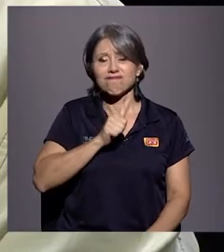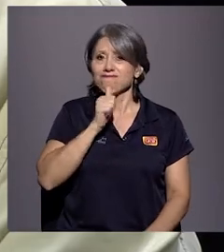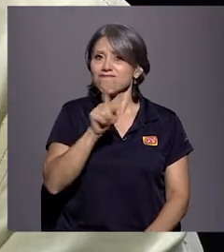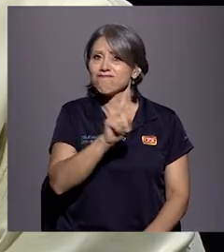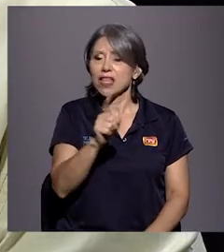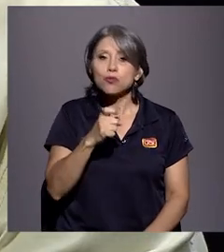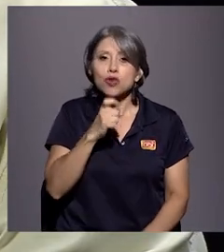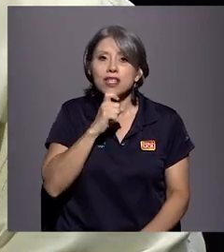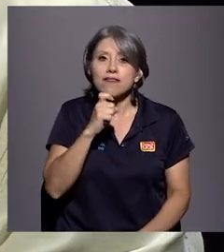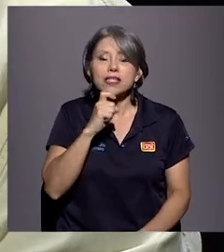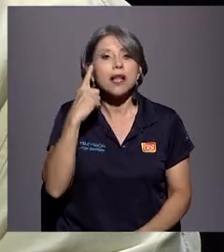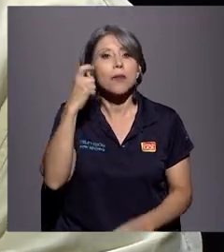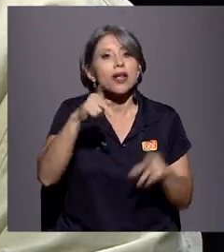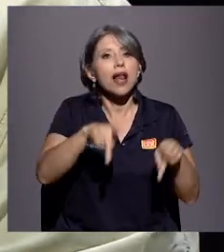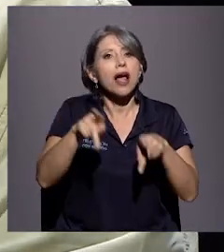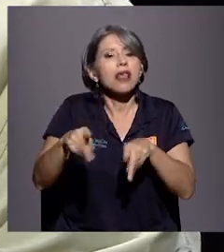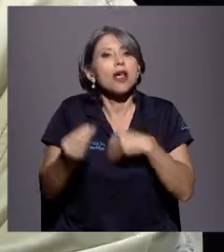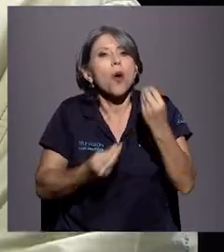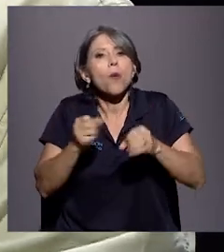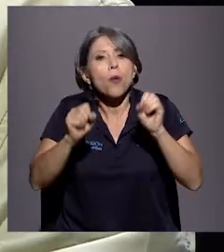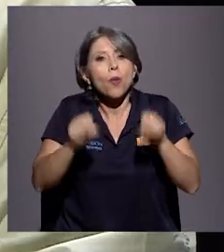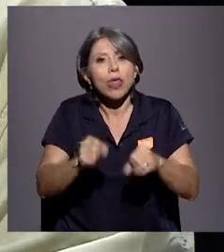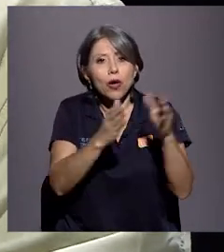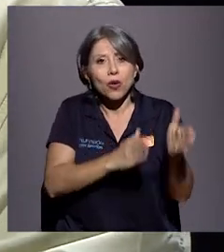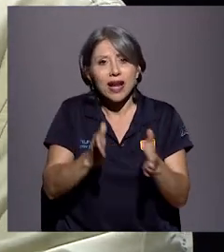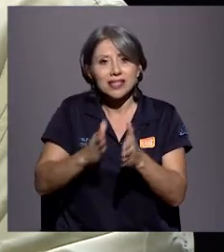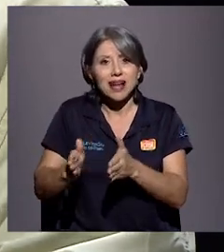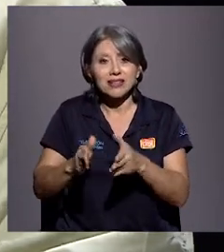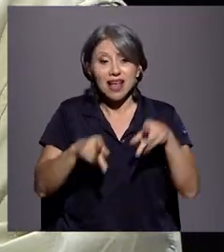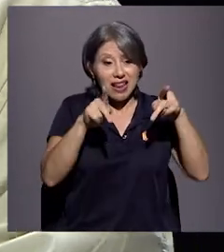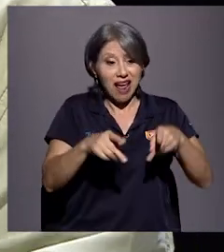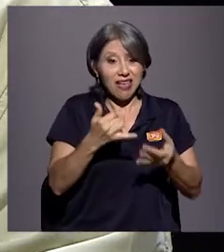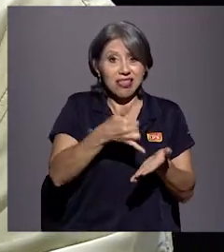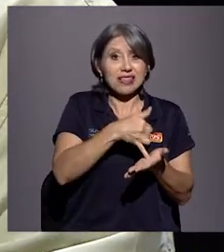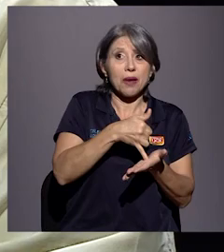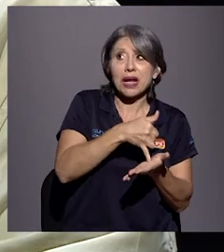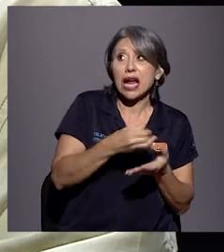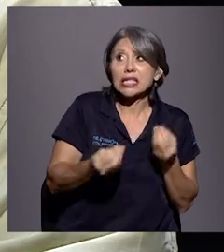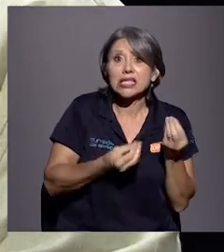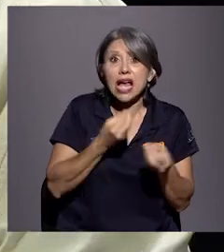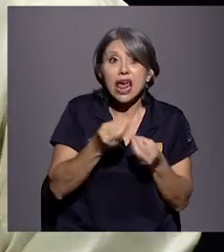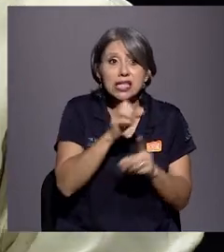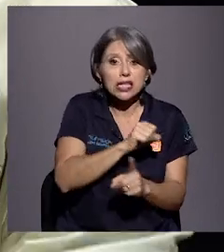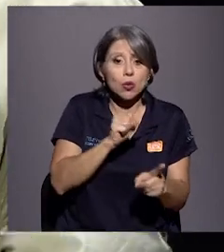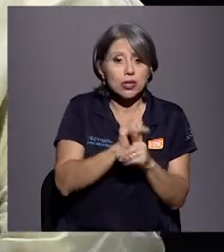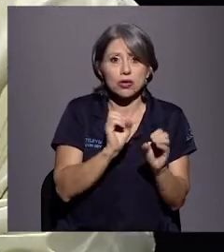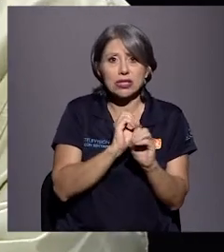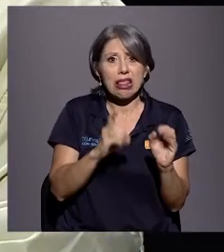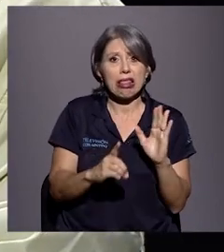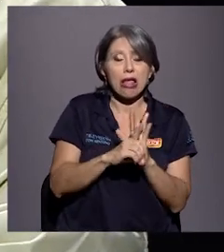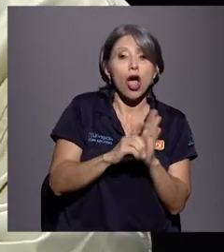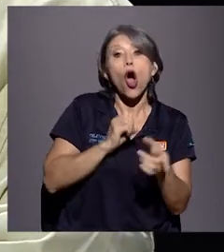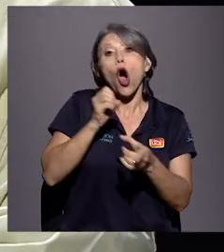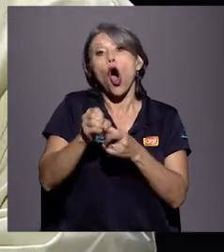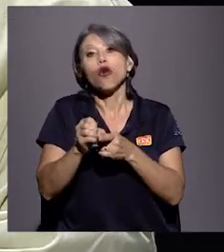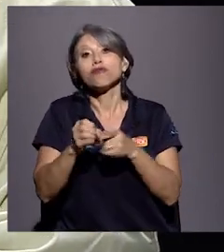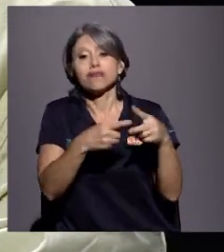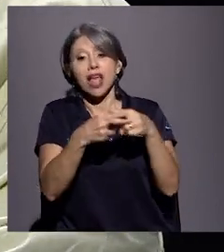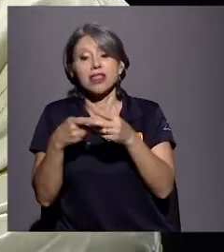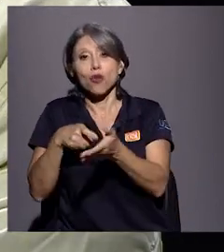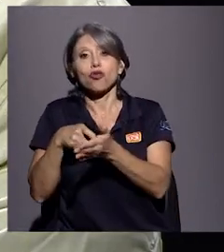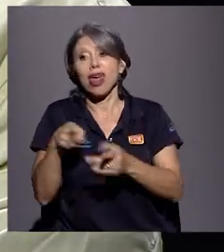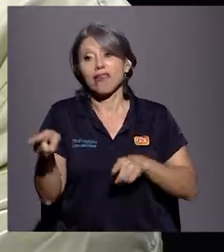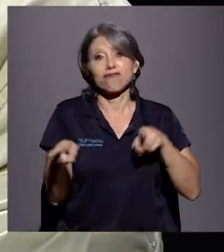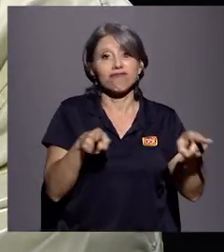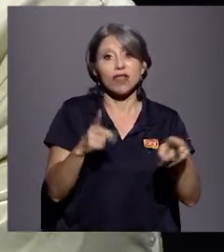puede organizar la gente si la gente está precarizada o está endeudada? Son los dos grandes mecanismos del neoliberalismo. Por